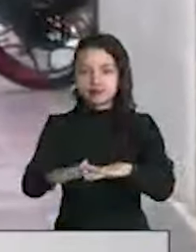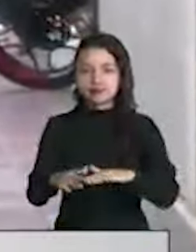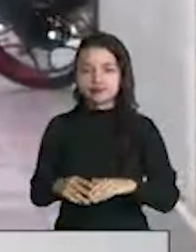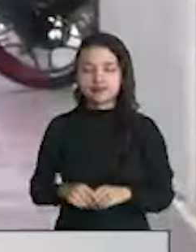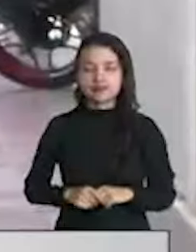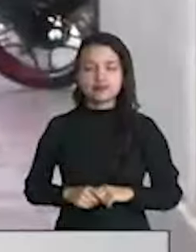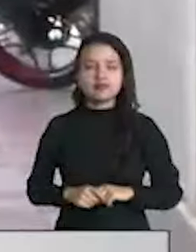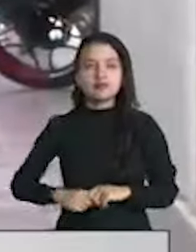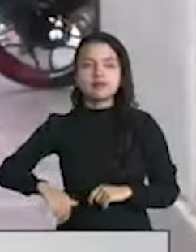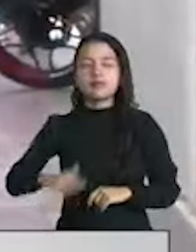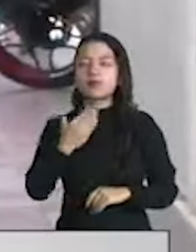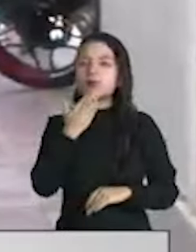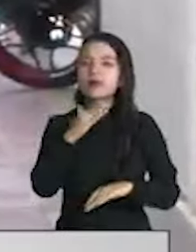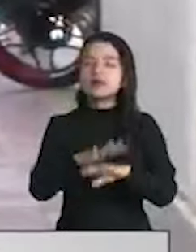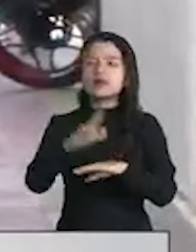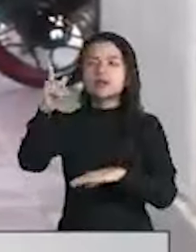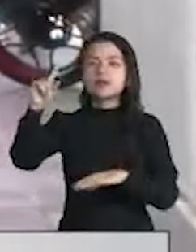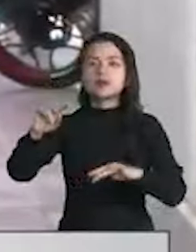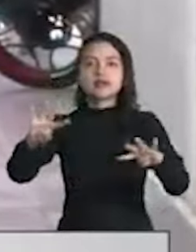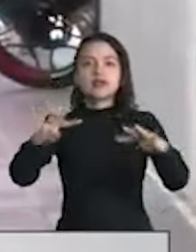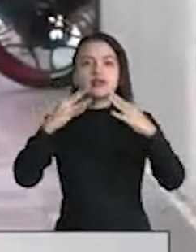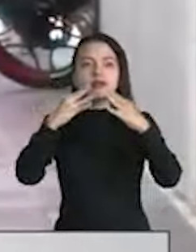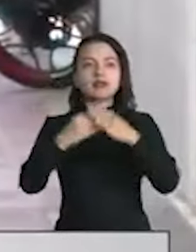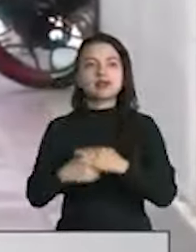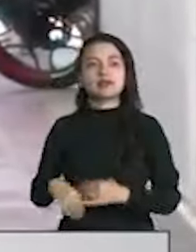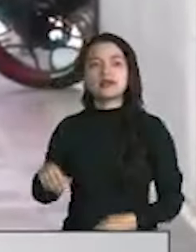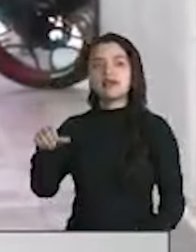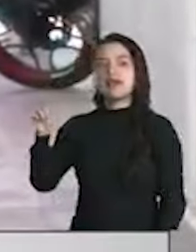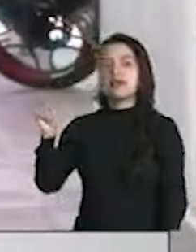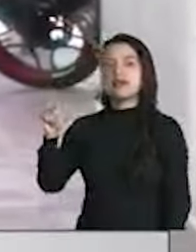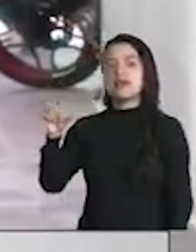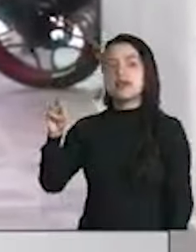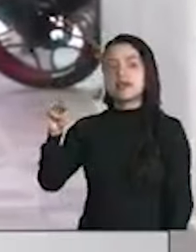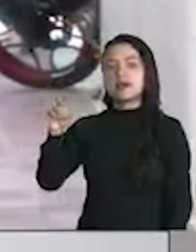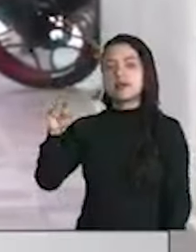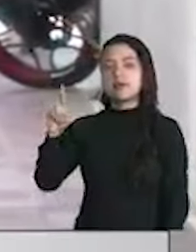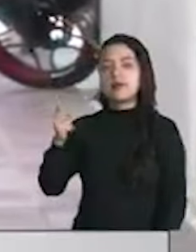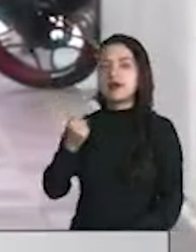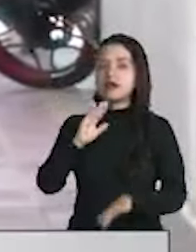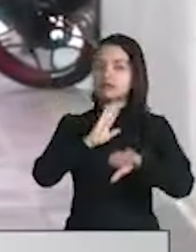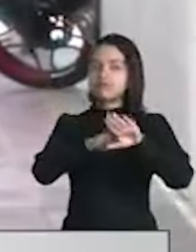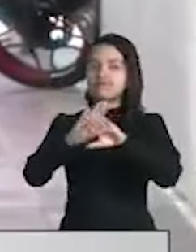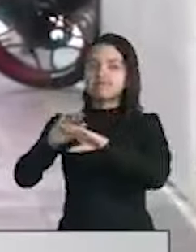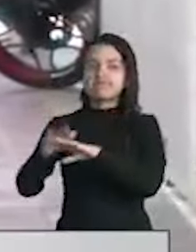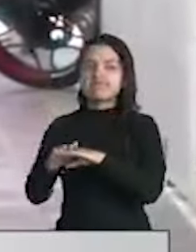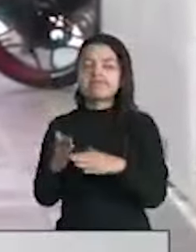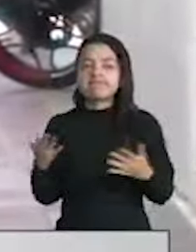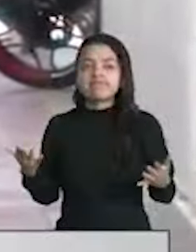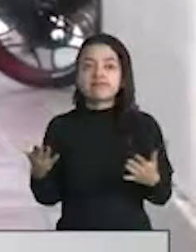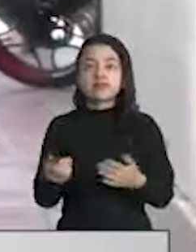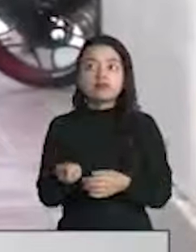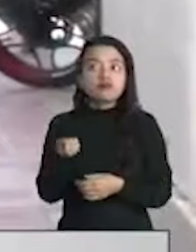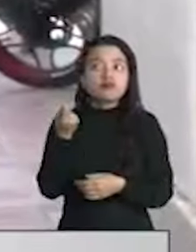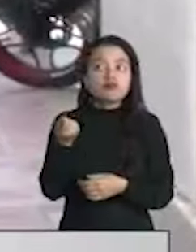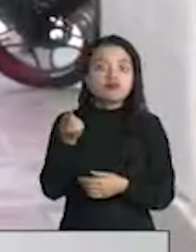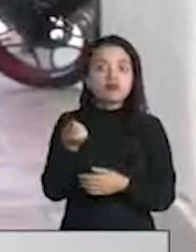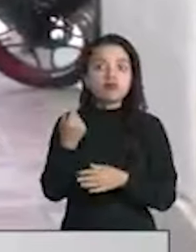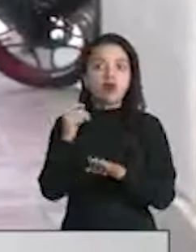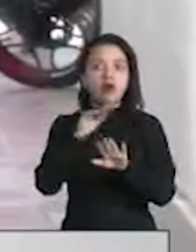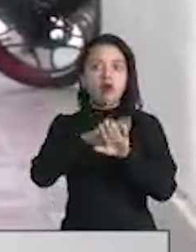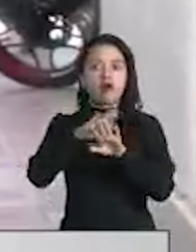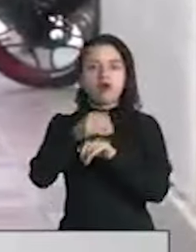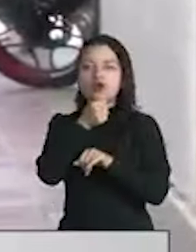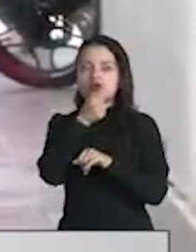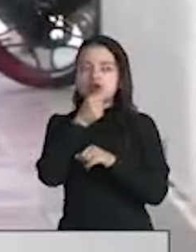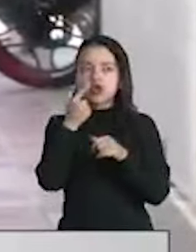Luisa, televidentes, buenas tardes. La DIMAR alertó sobre los fuertes vientos que en las próximas horas estaremos sintiendo en el litoral Caribe